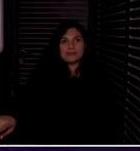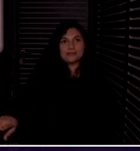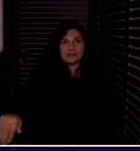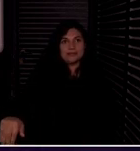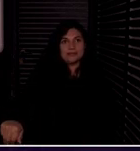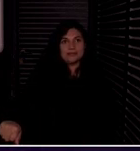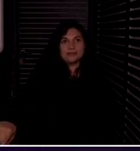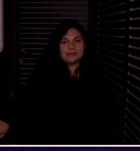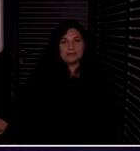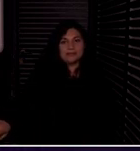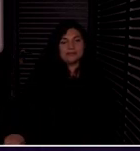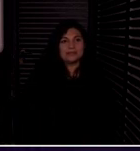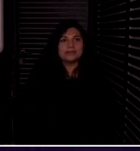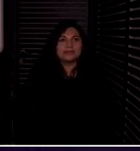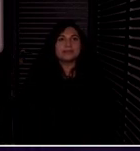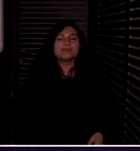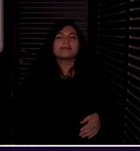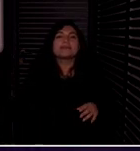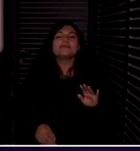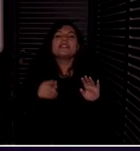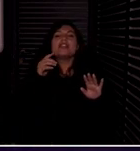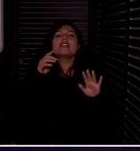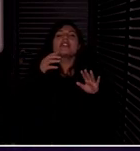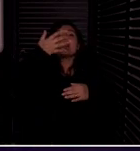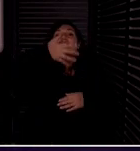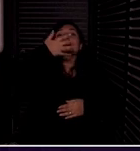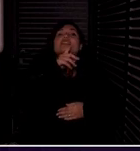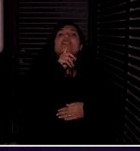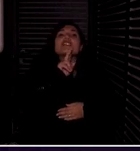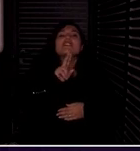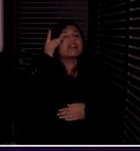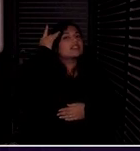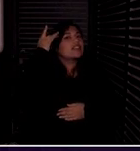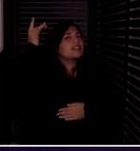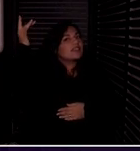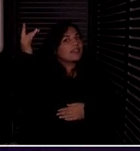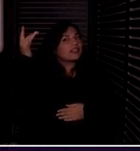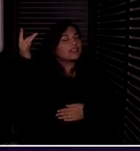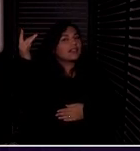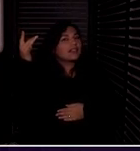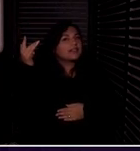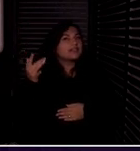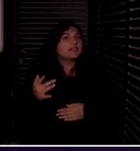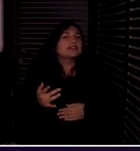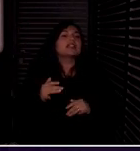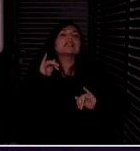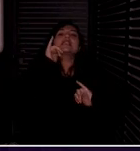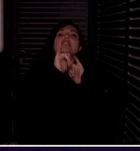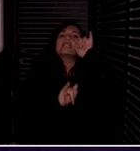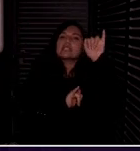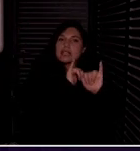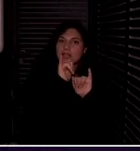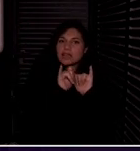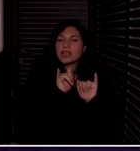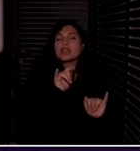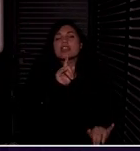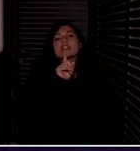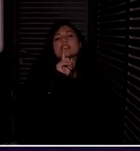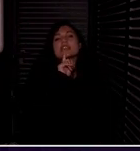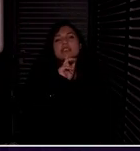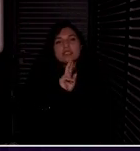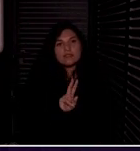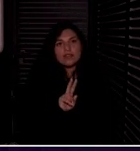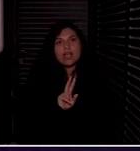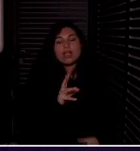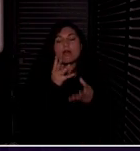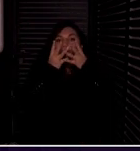la neotelevisión en la era de la televisión inteligente, o como algunos vaticinan, con Internet la televisión se funde,